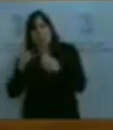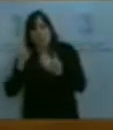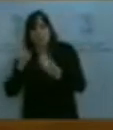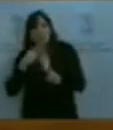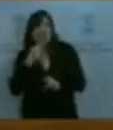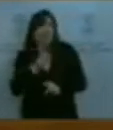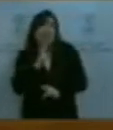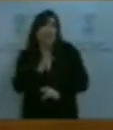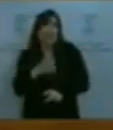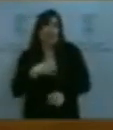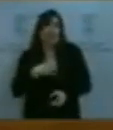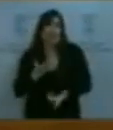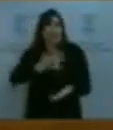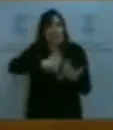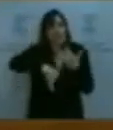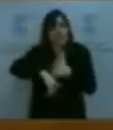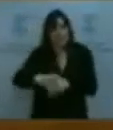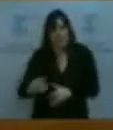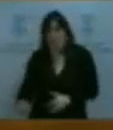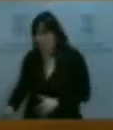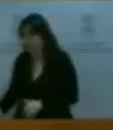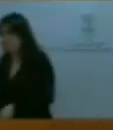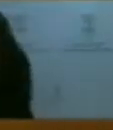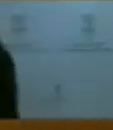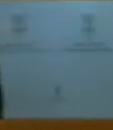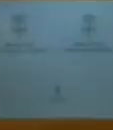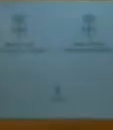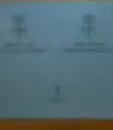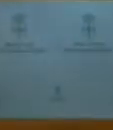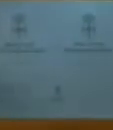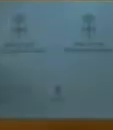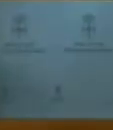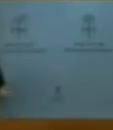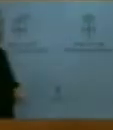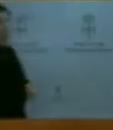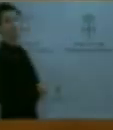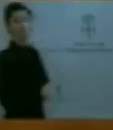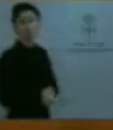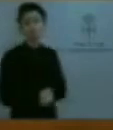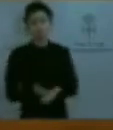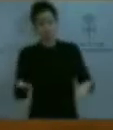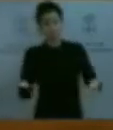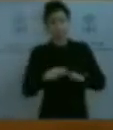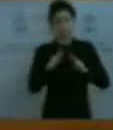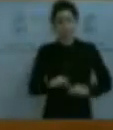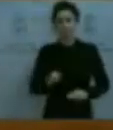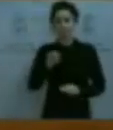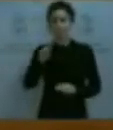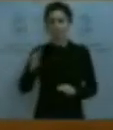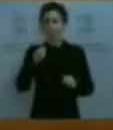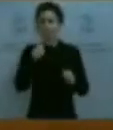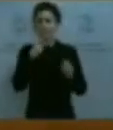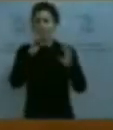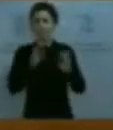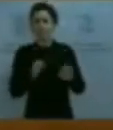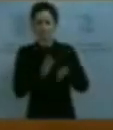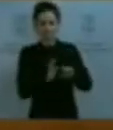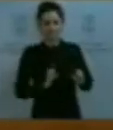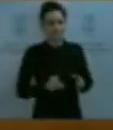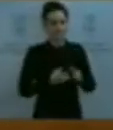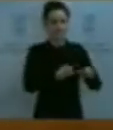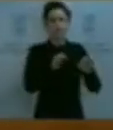buscar una excusa y la excusa, como no, en la izquierda tuvo que ir hacia la financiación. Lo que pasa es que no se la curró muy bien el señor Pedro Sánchez, porque tenía